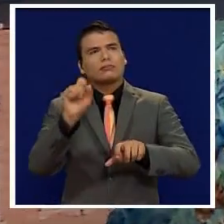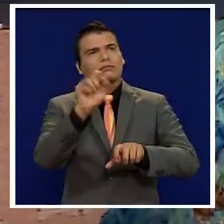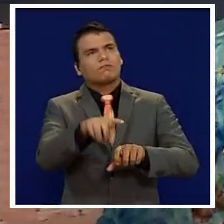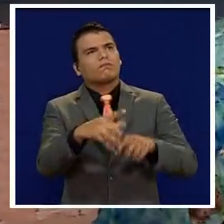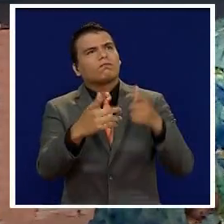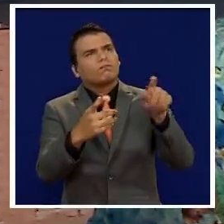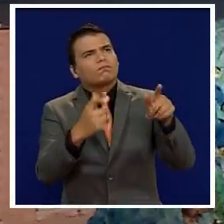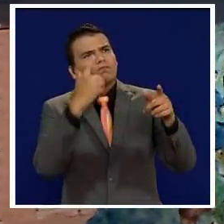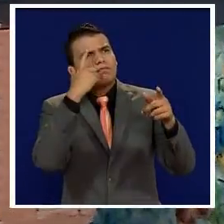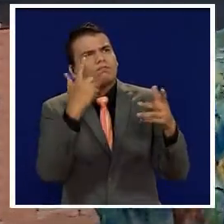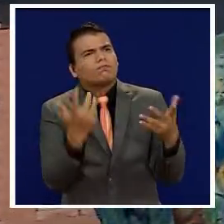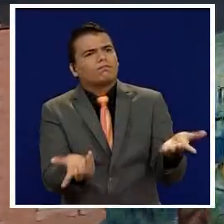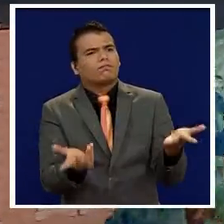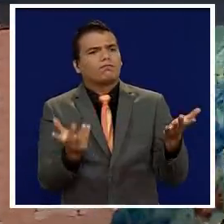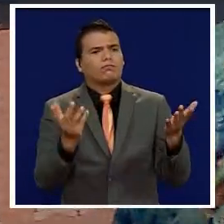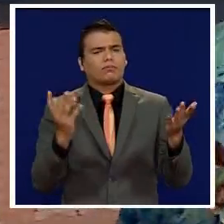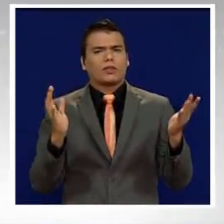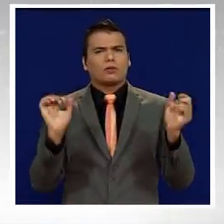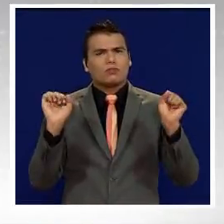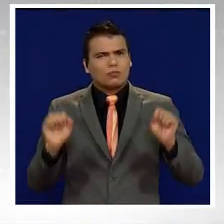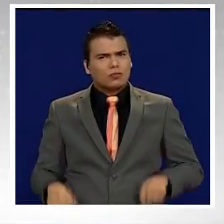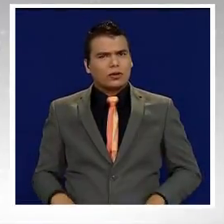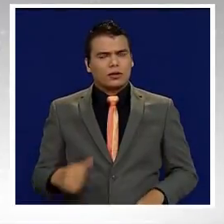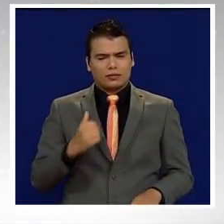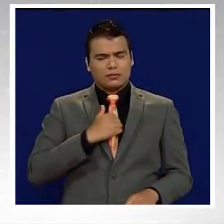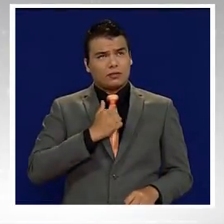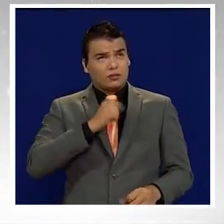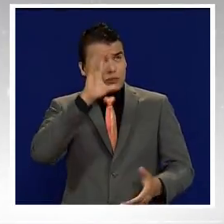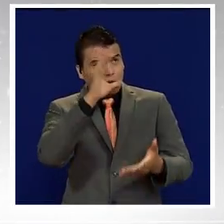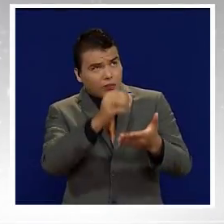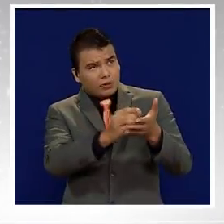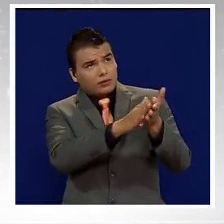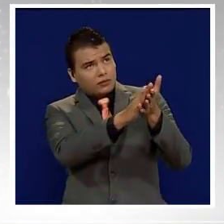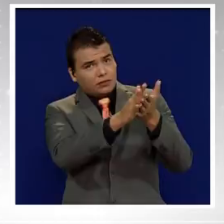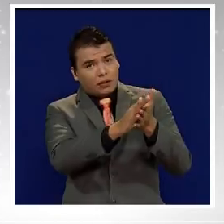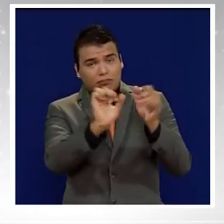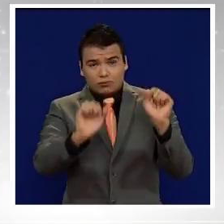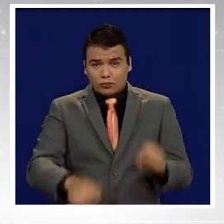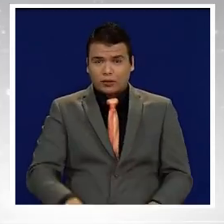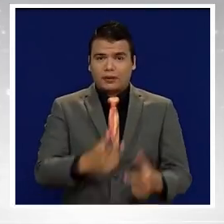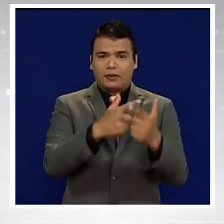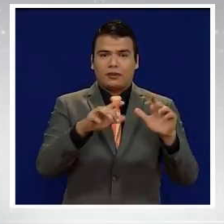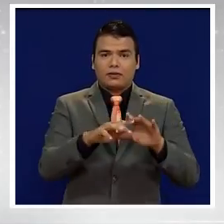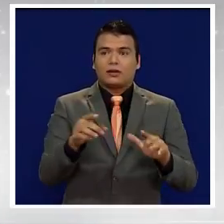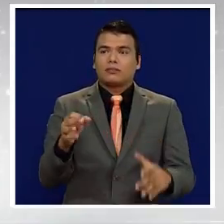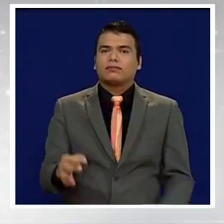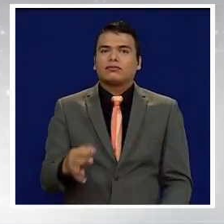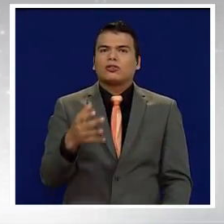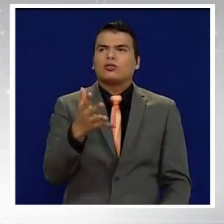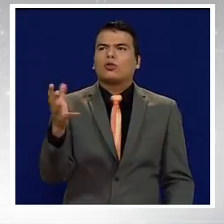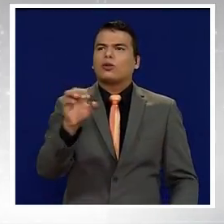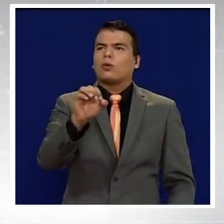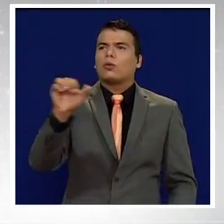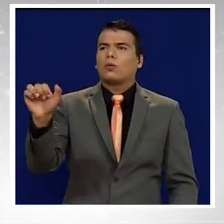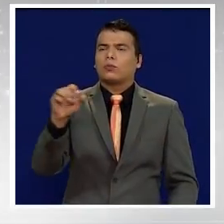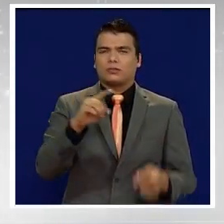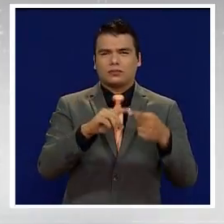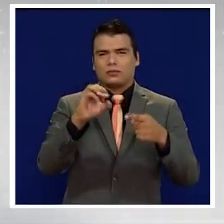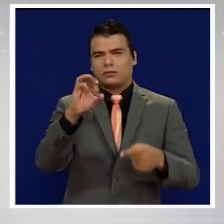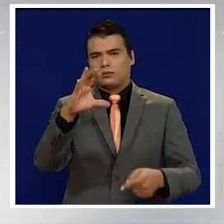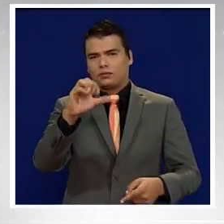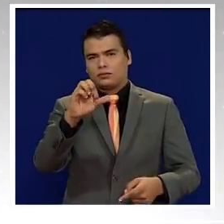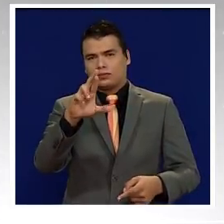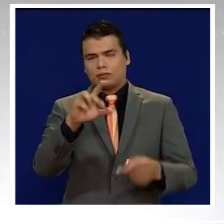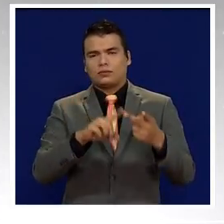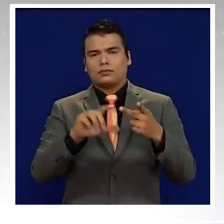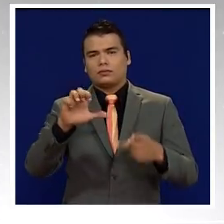y cambiar y dar su propia opinión. Hasta el momento se desconoce el paradero de los soldados Óscar Malambo y Elías Zapata,